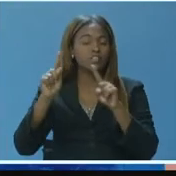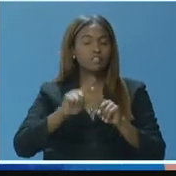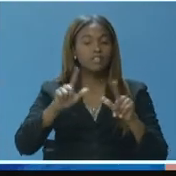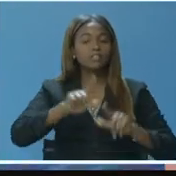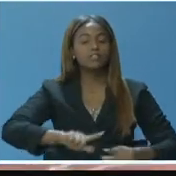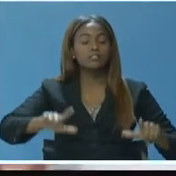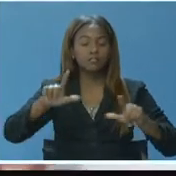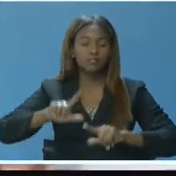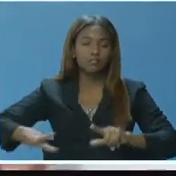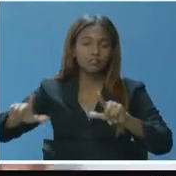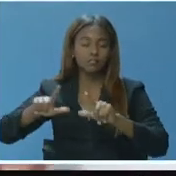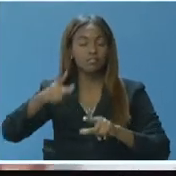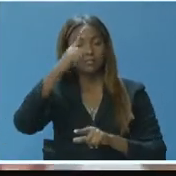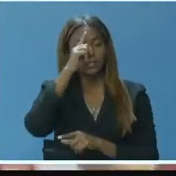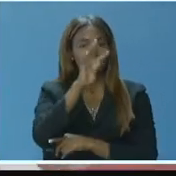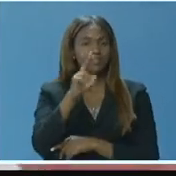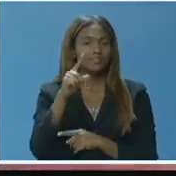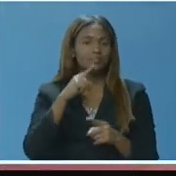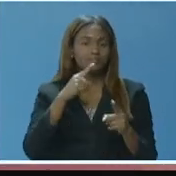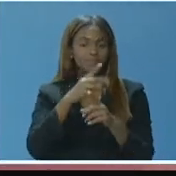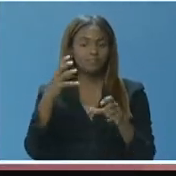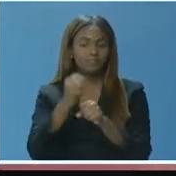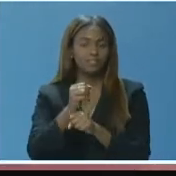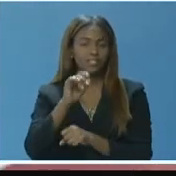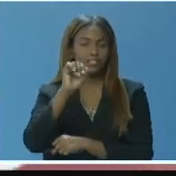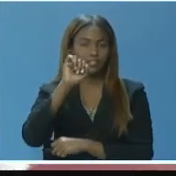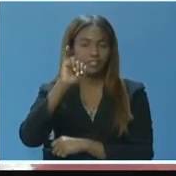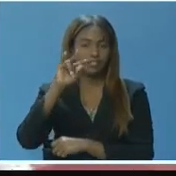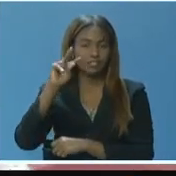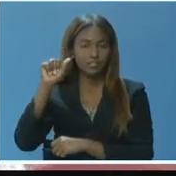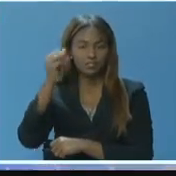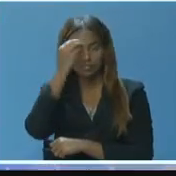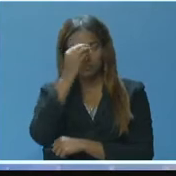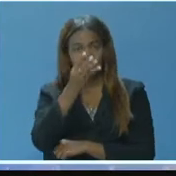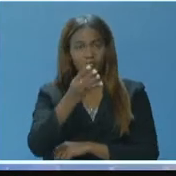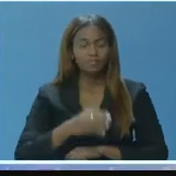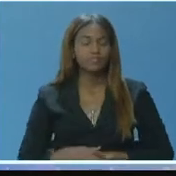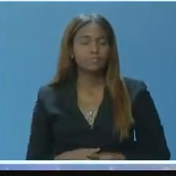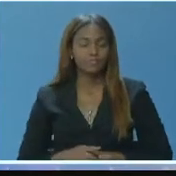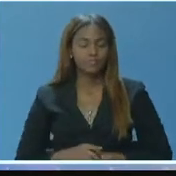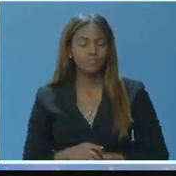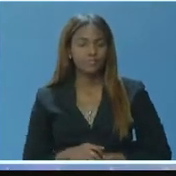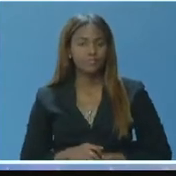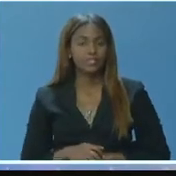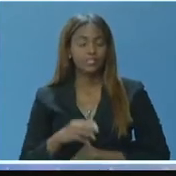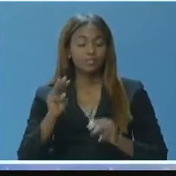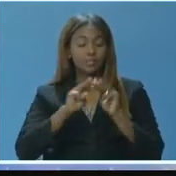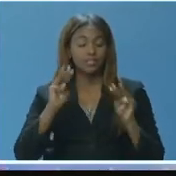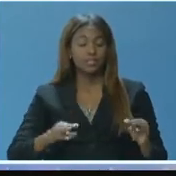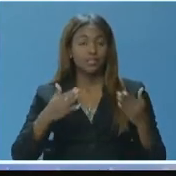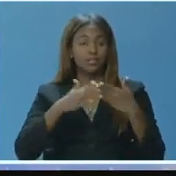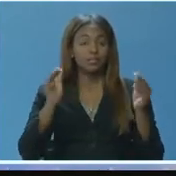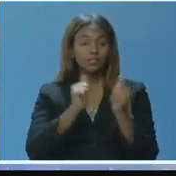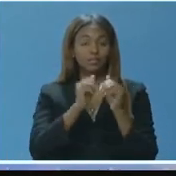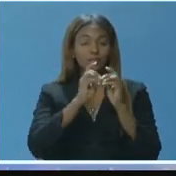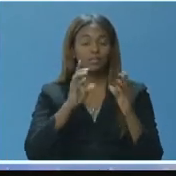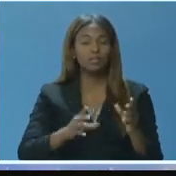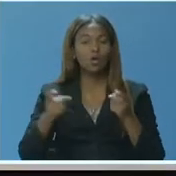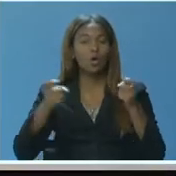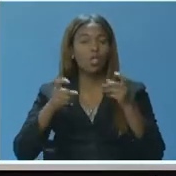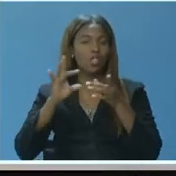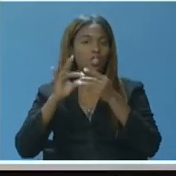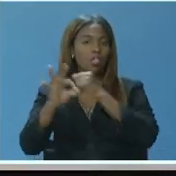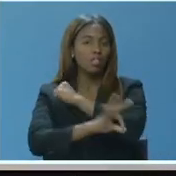áreas. Para 4RD Noticias, Silvia Infante. Señores, el Ministerio Público y la Dirección Nacional de Control de